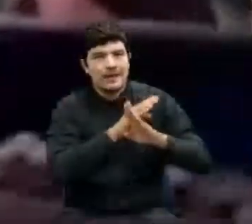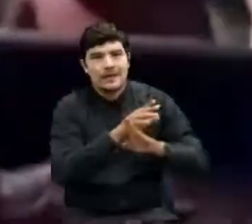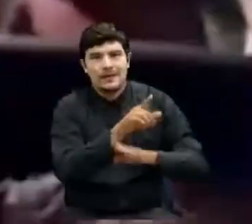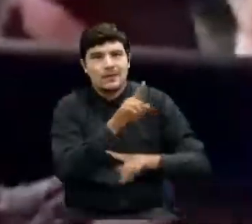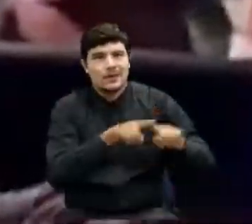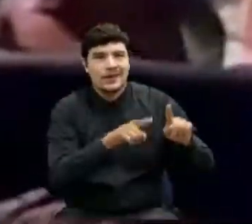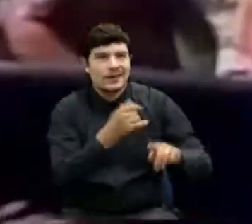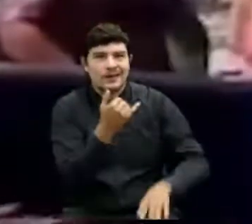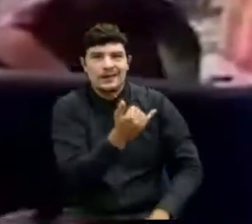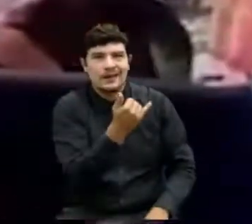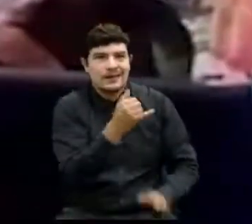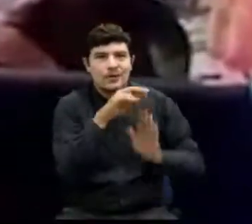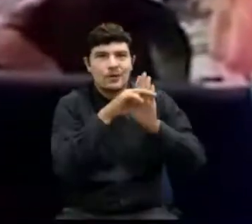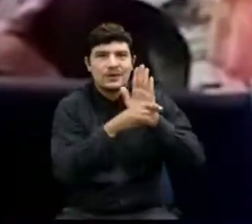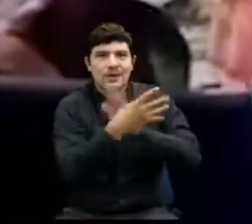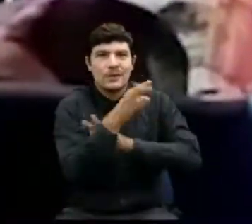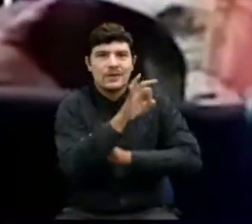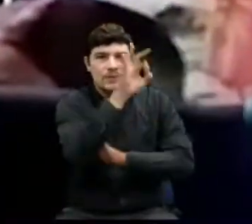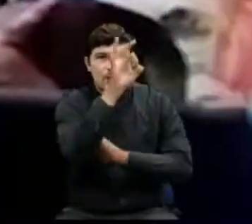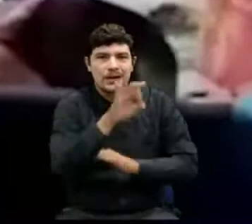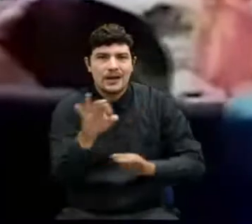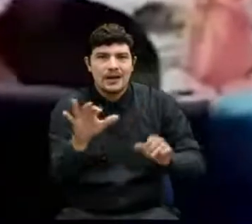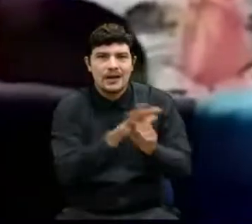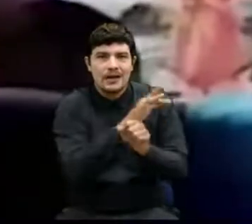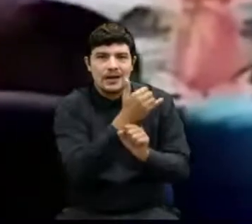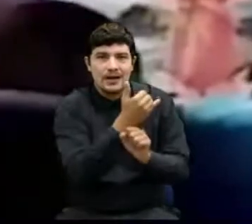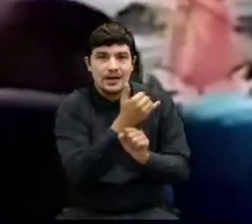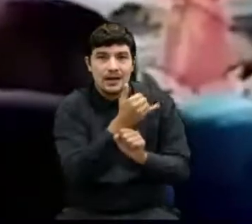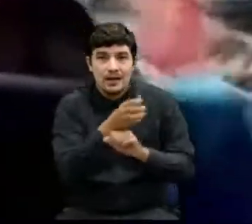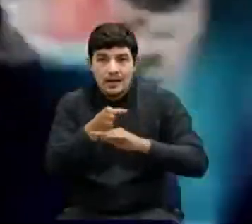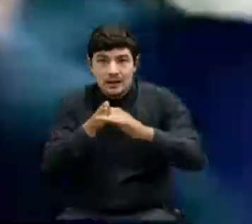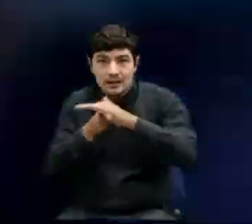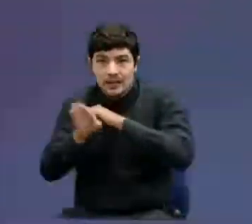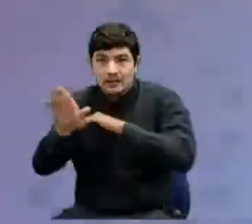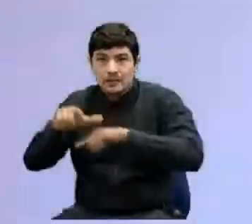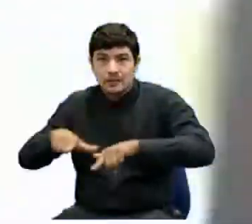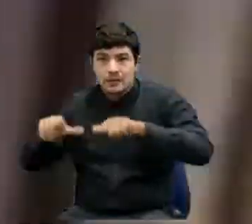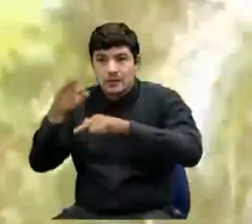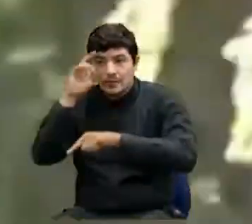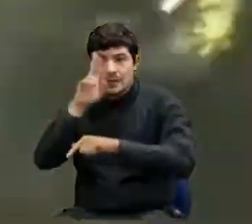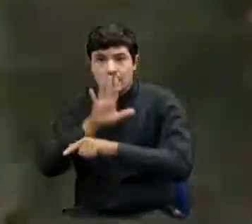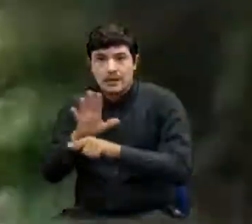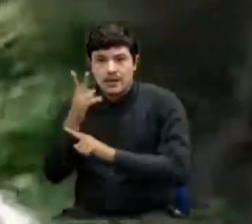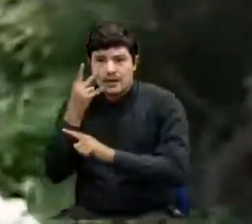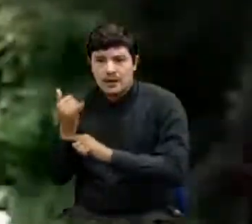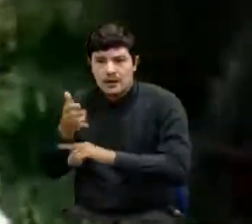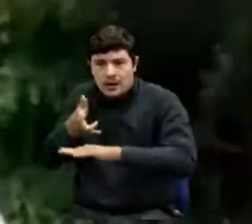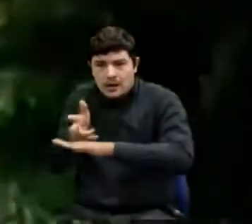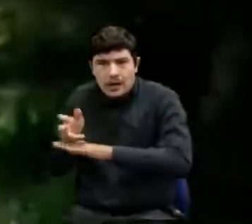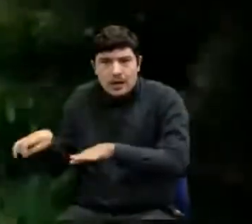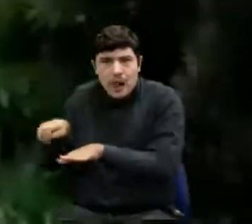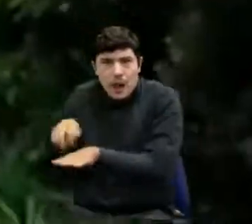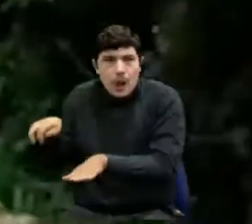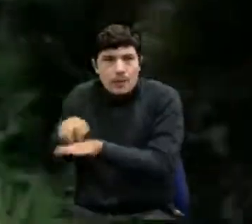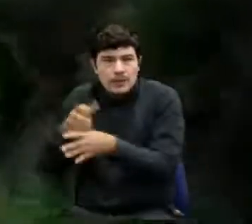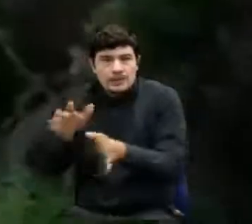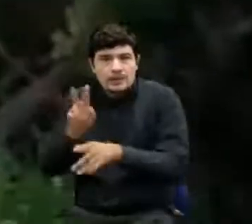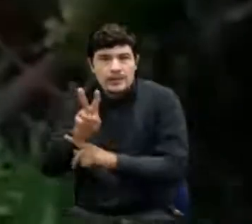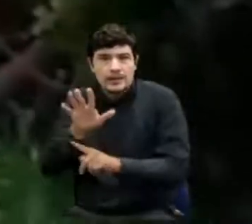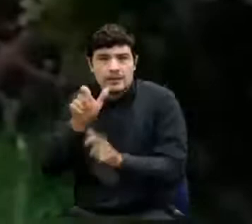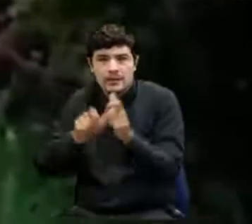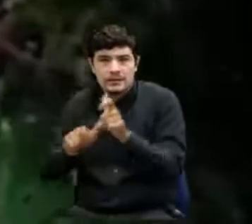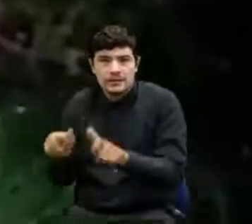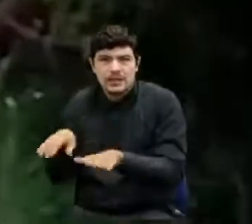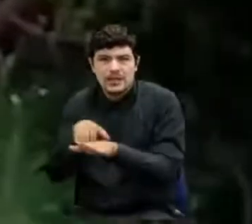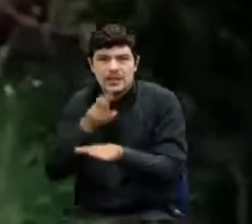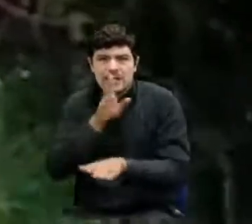COVID-19. Luego de pasar por el puesto de control policial ubicado en el sector de Los Acacios, estaciona el automotor para abordar a cerca de 25 personas, entre